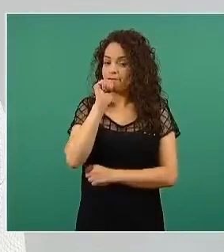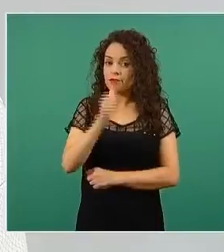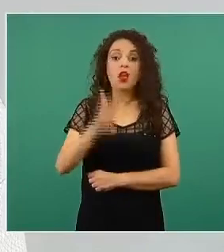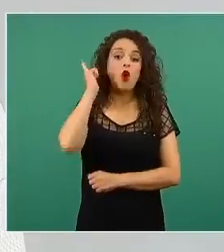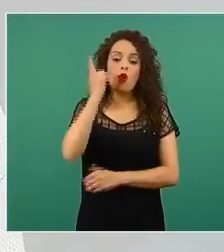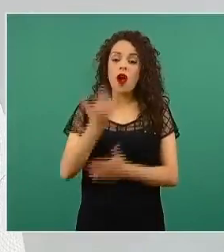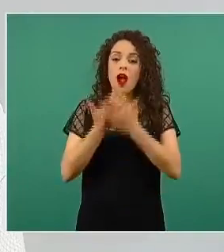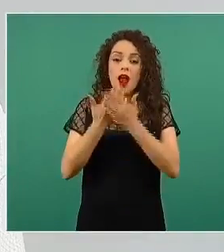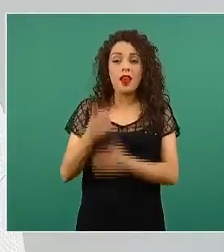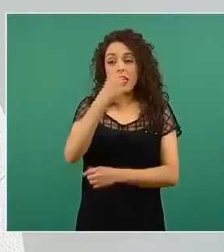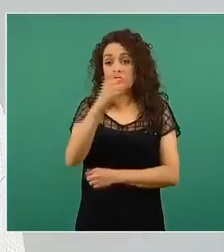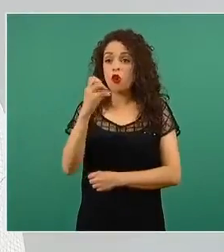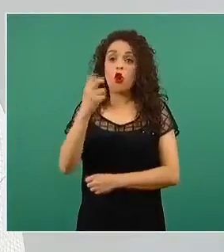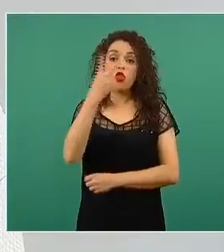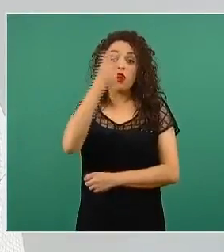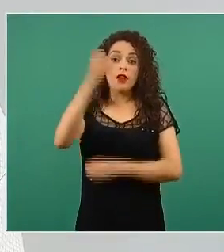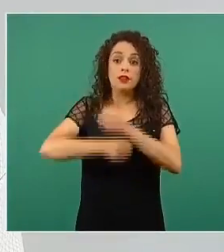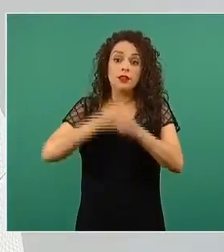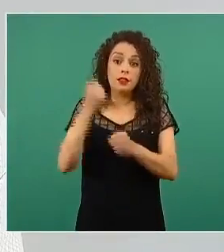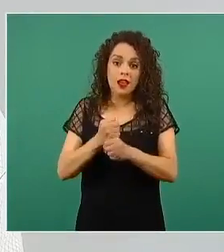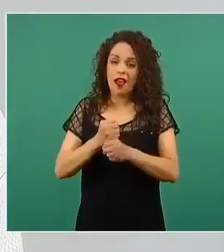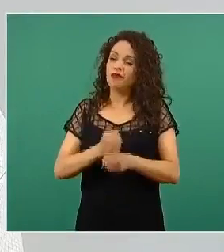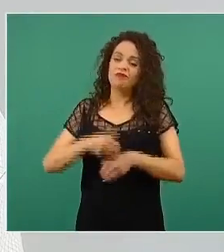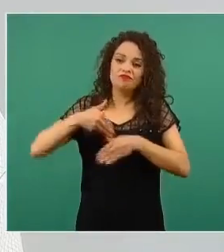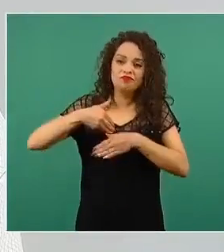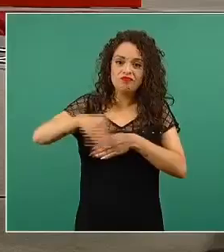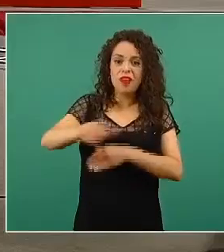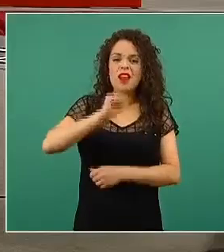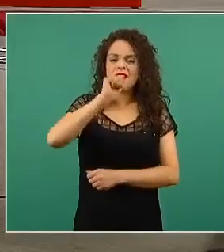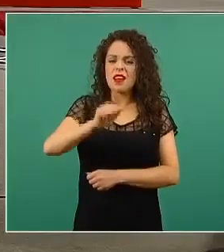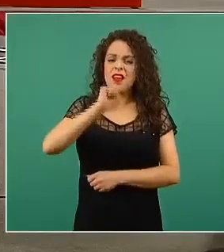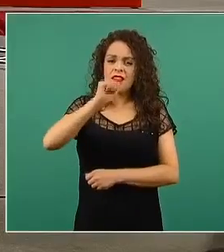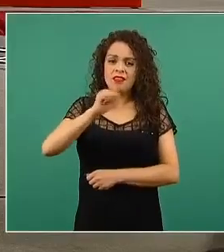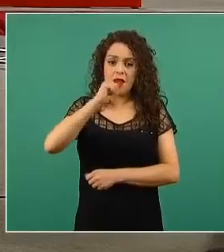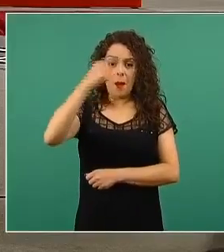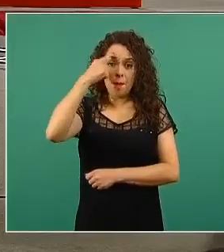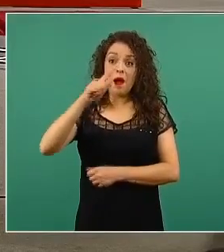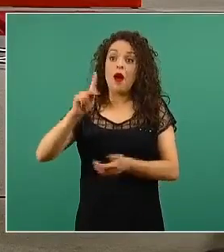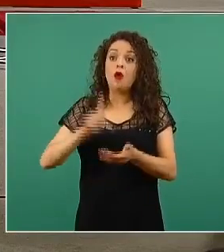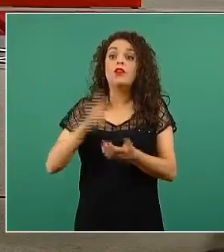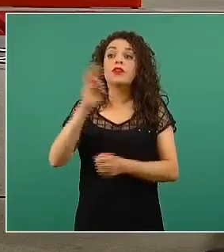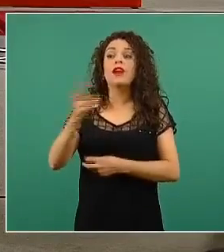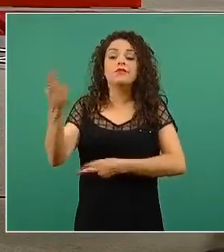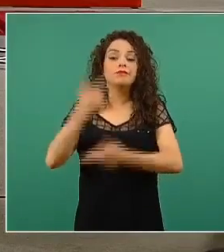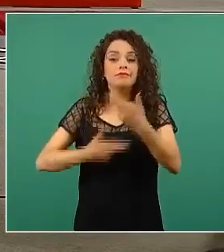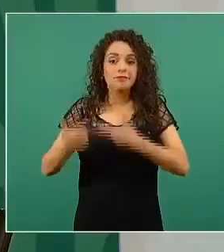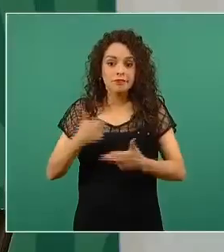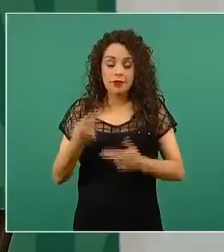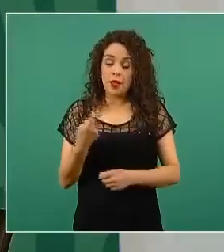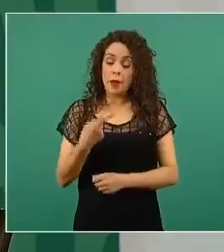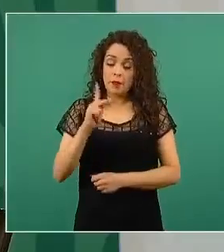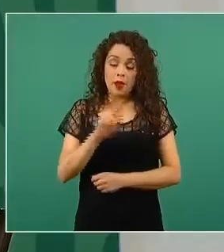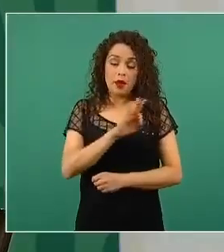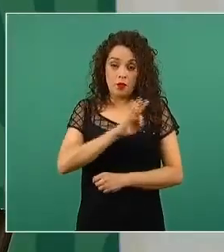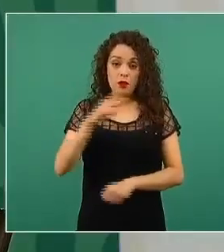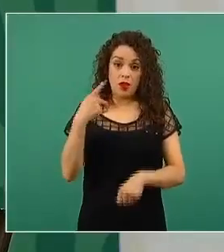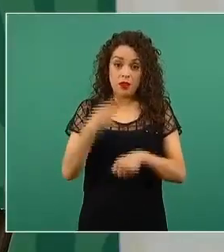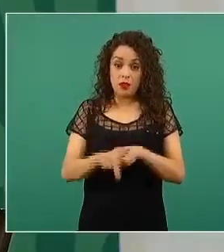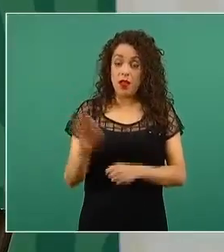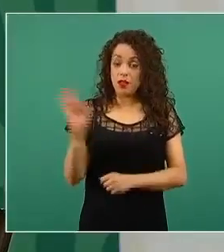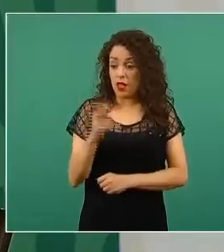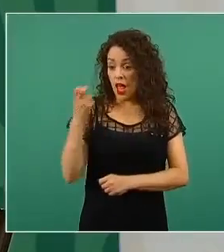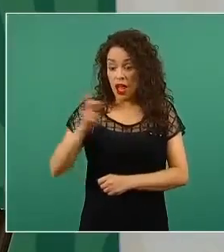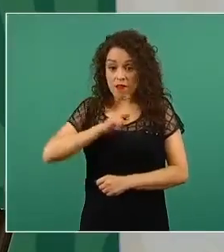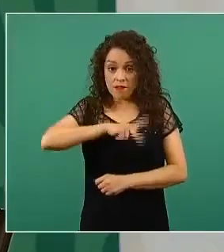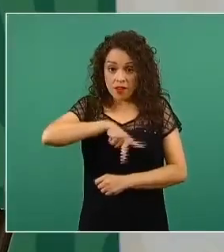más para que vuelva otra. Sin embargo, recordemos que siempre tenemos los riesgos de que en cualquier momento estos